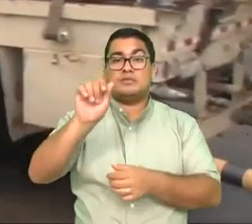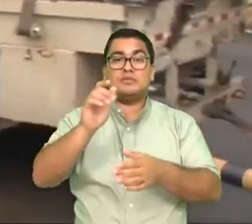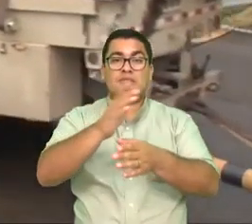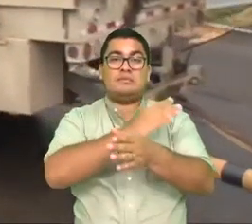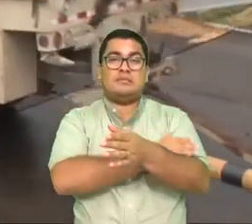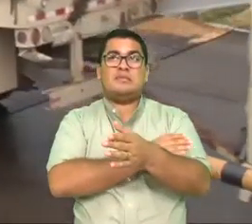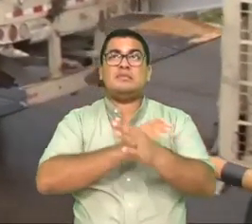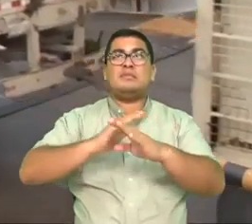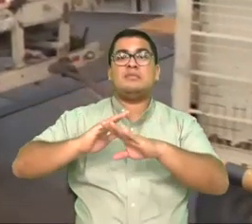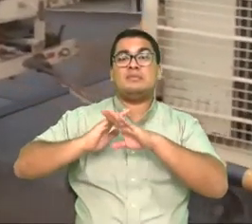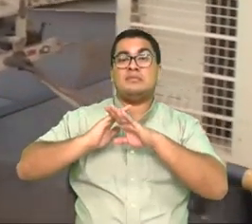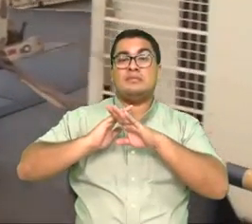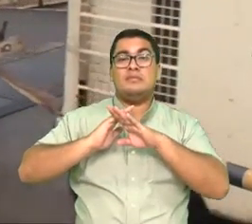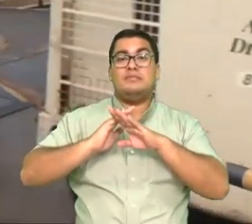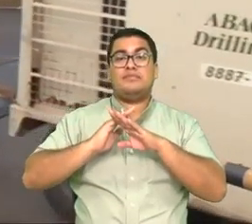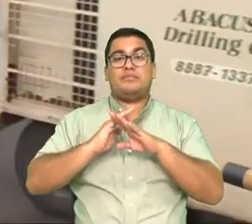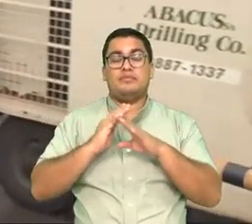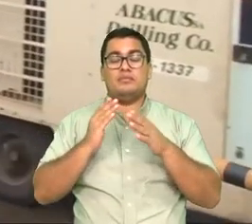anticipación,